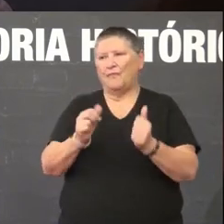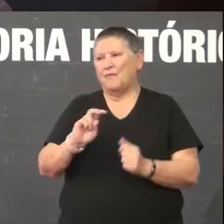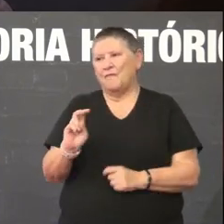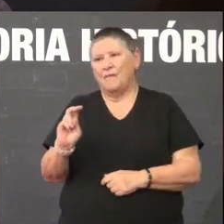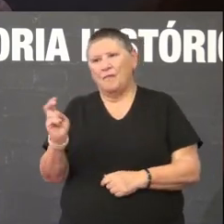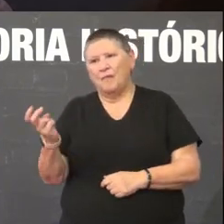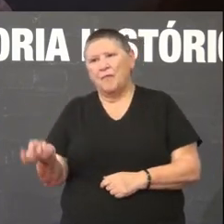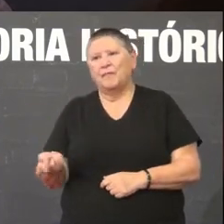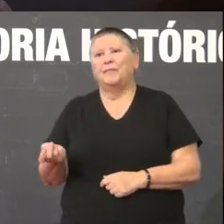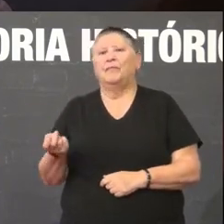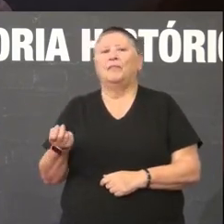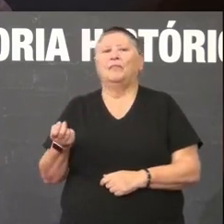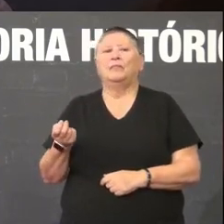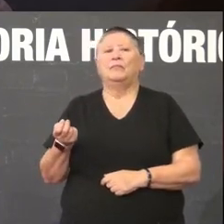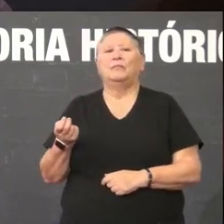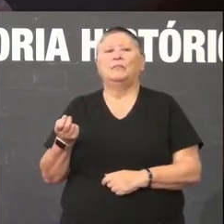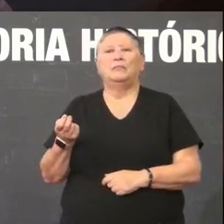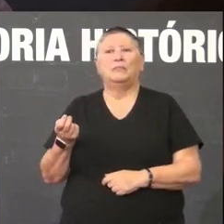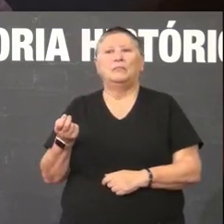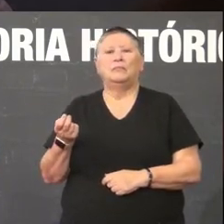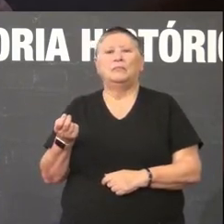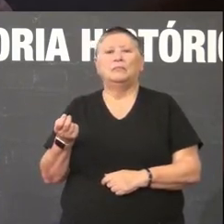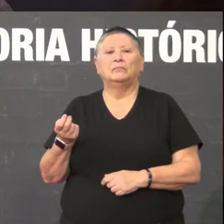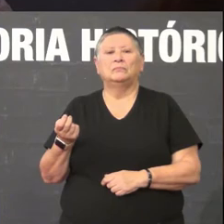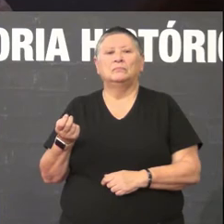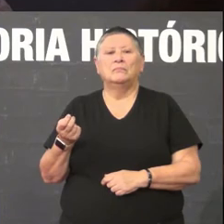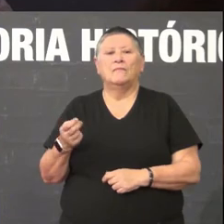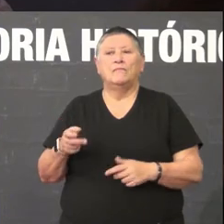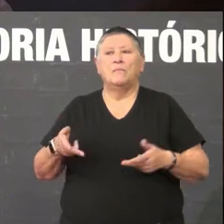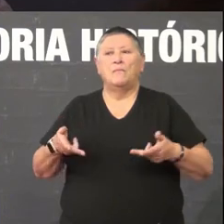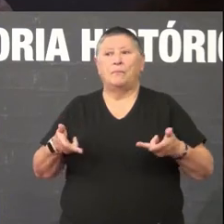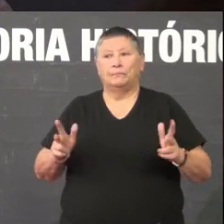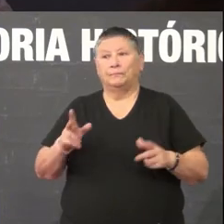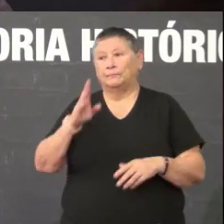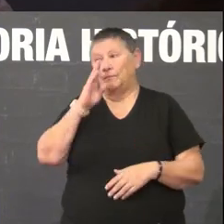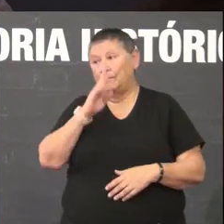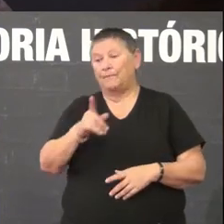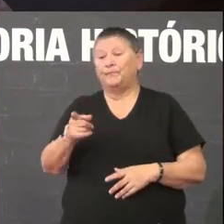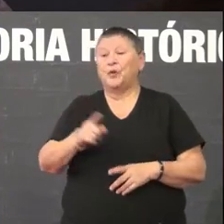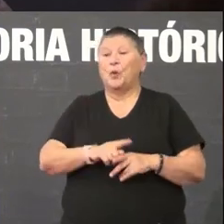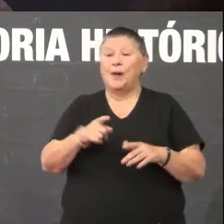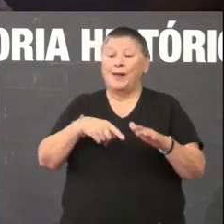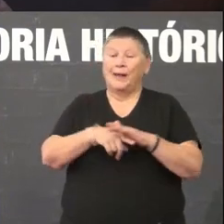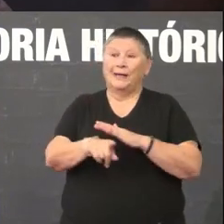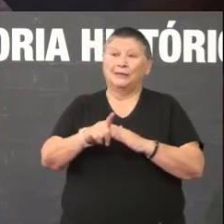directa, non sei, dunha forma autogestionada,